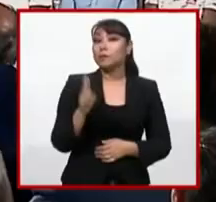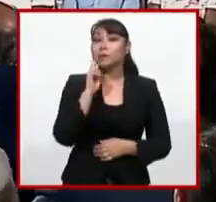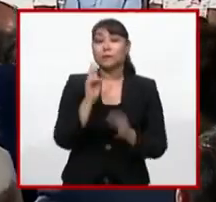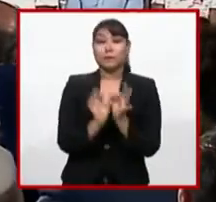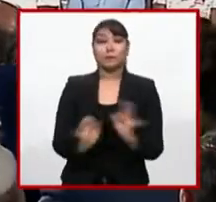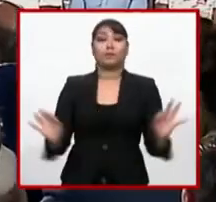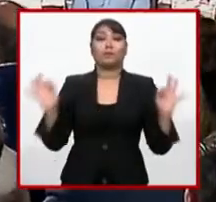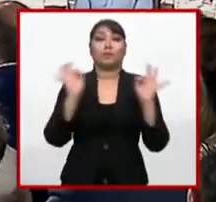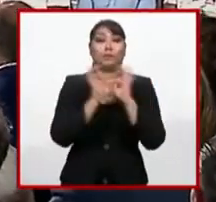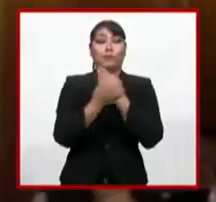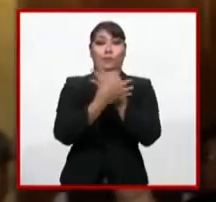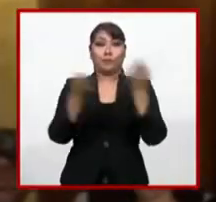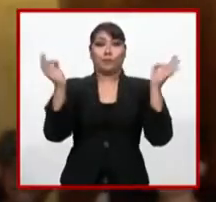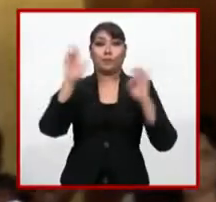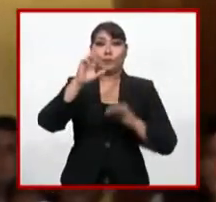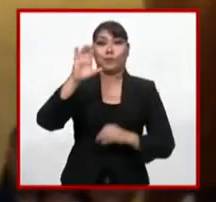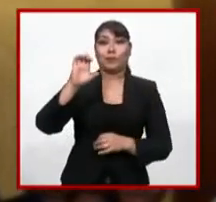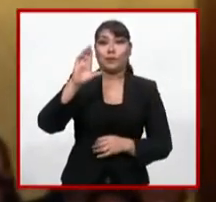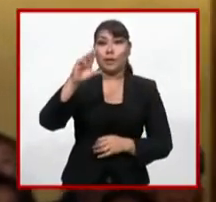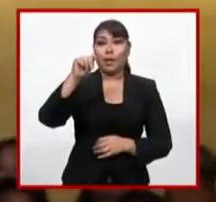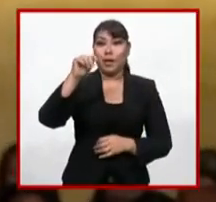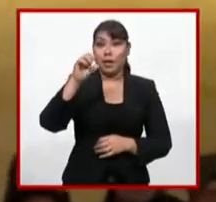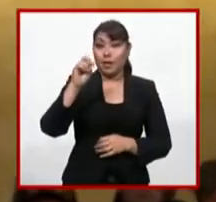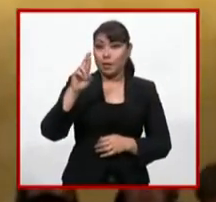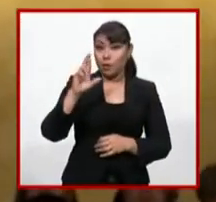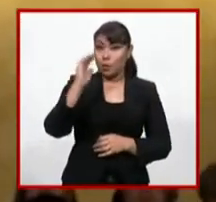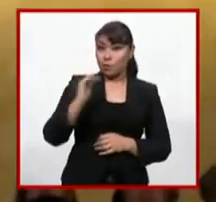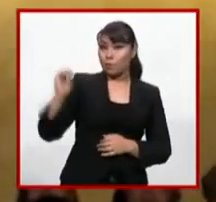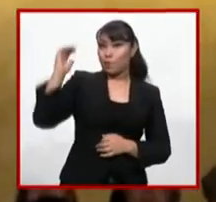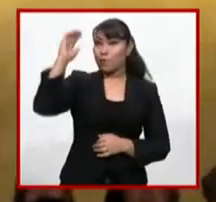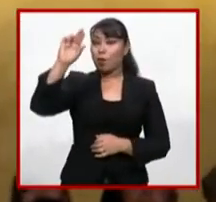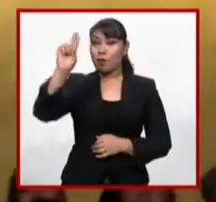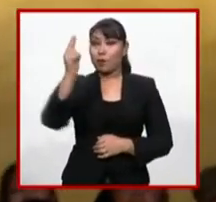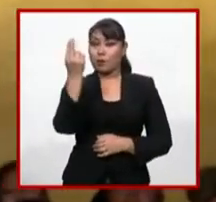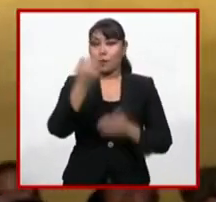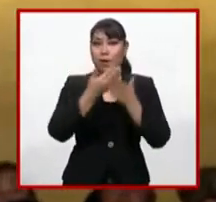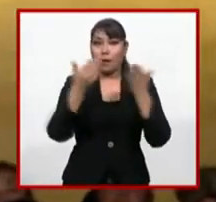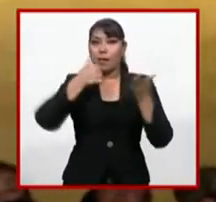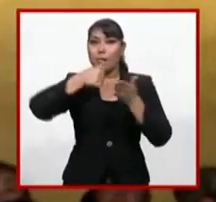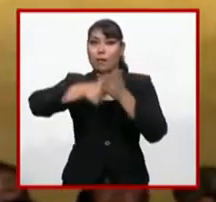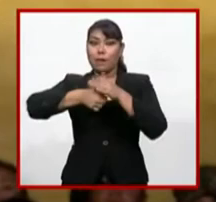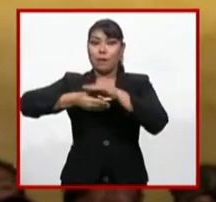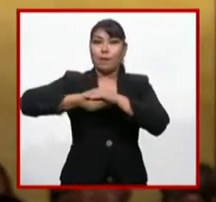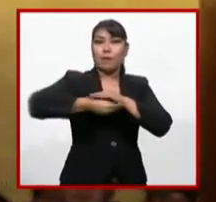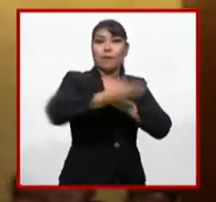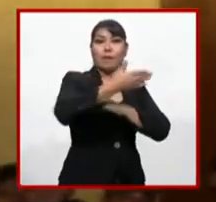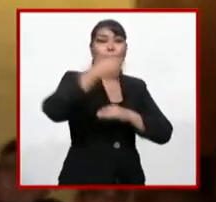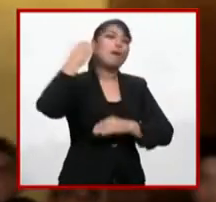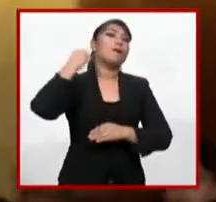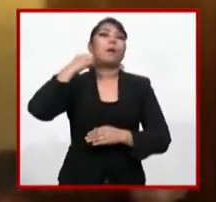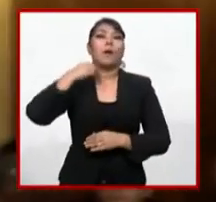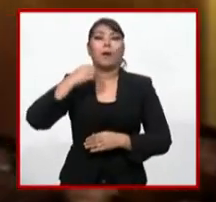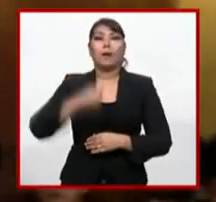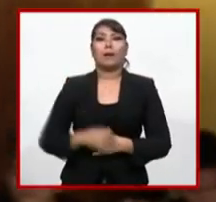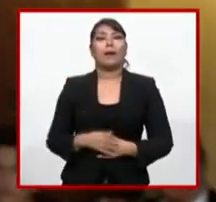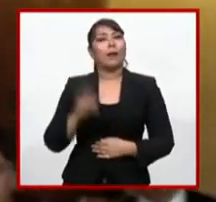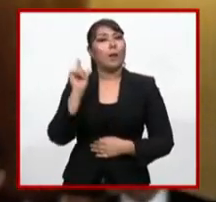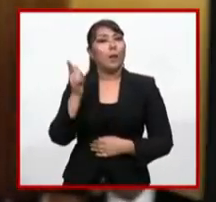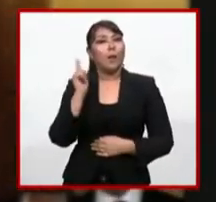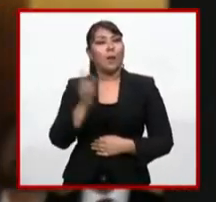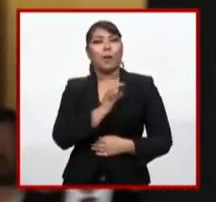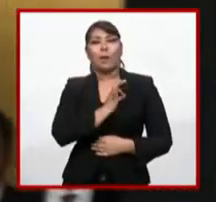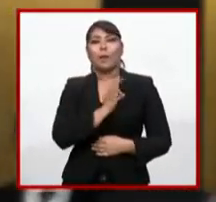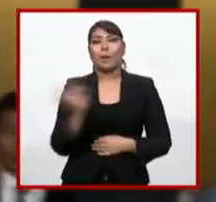rector Graue, a quien le mando un saludo, le ha mandado una carta a Oaxaca, que espero que la puedan poner en